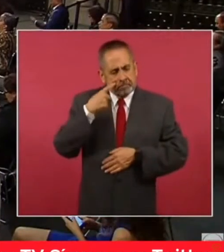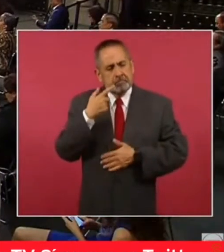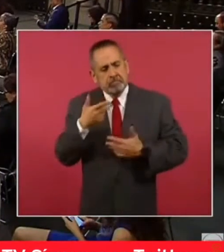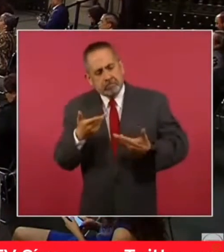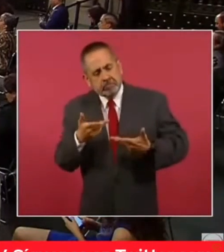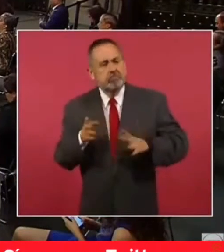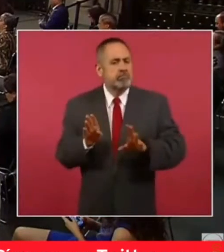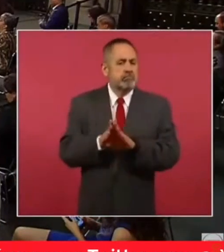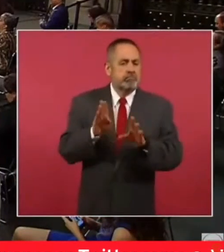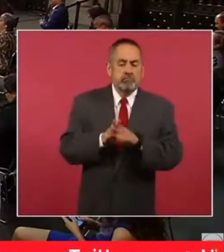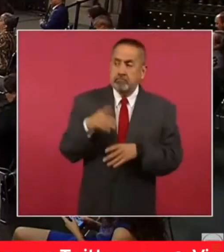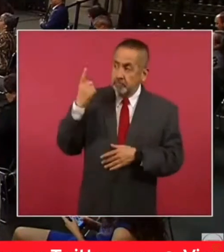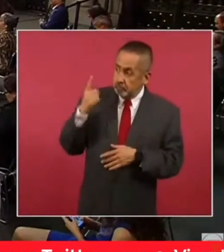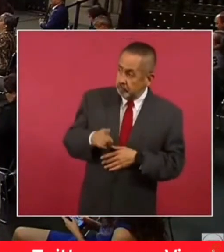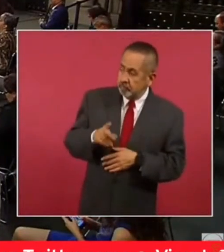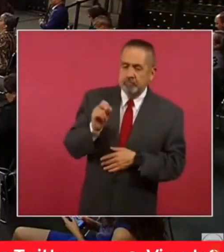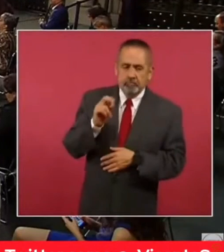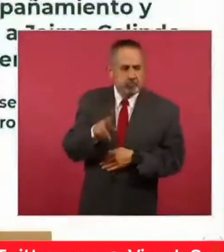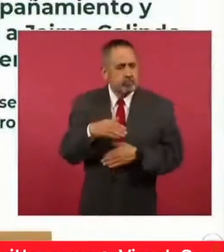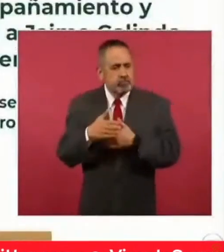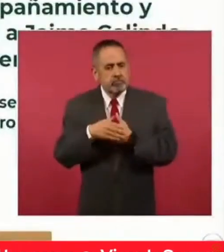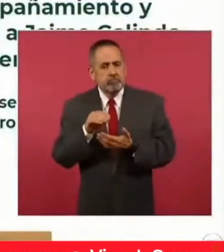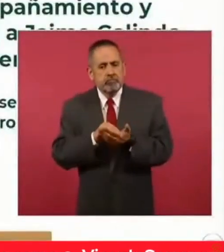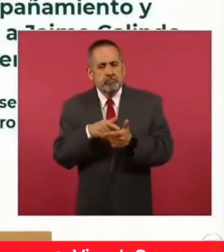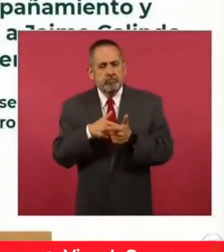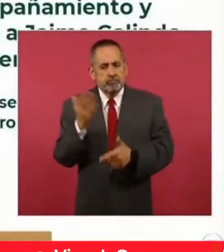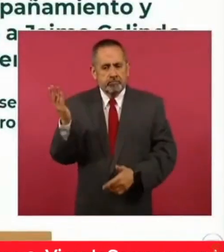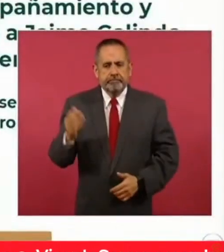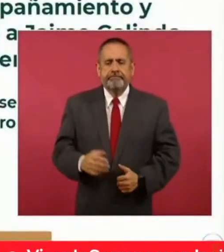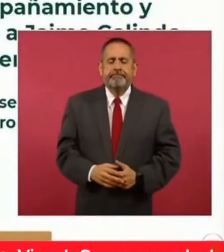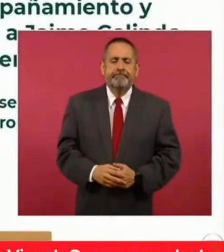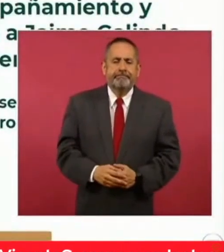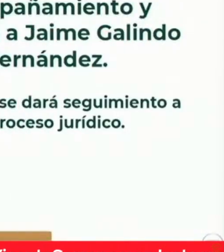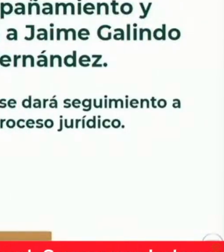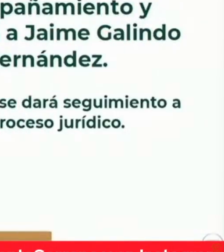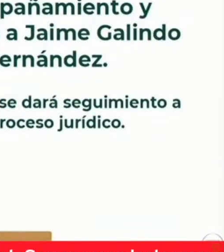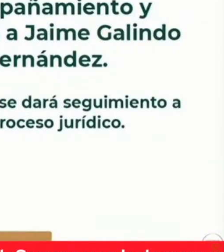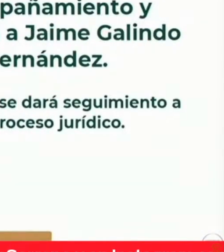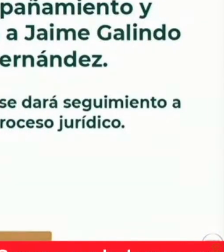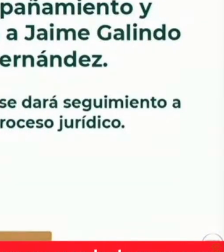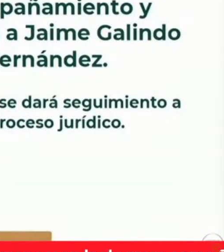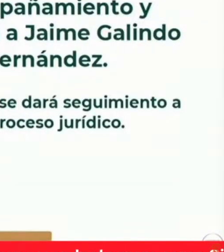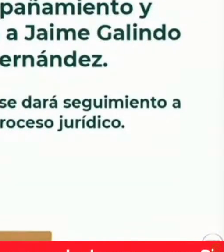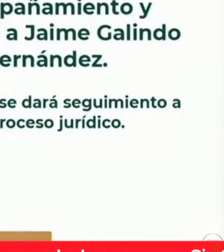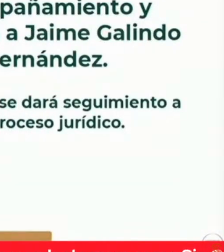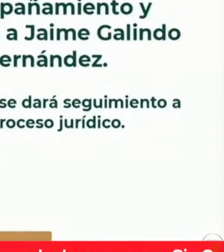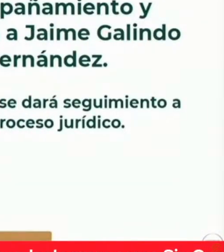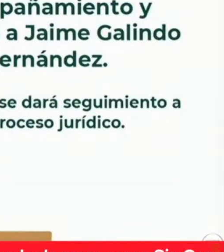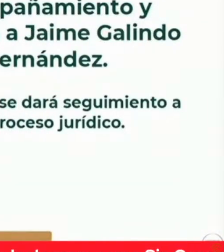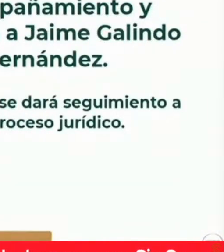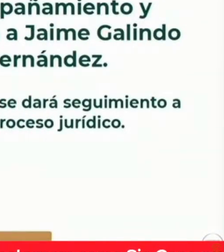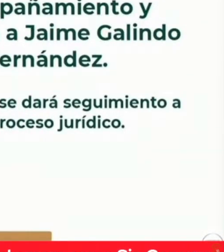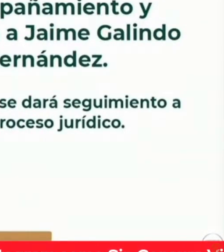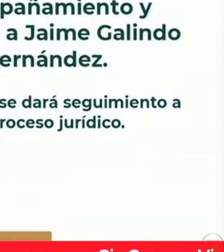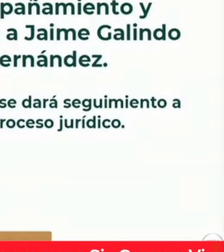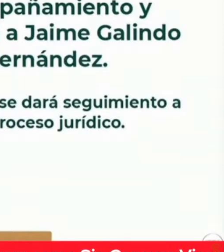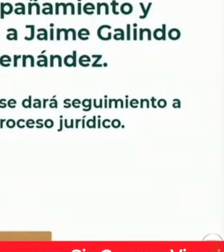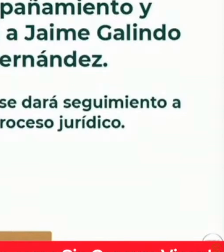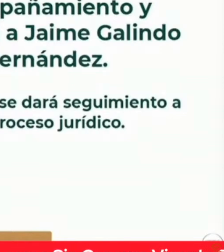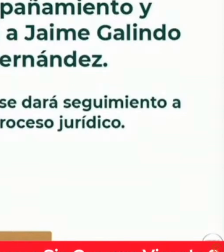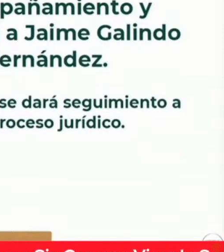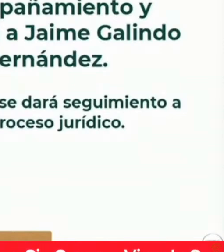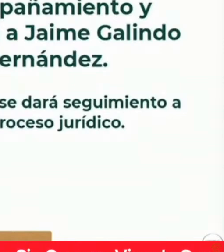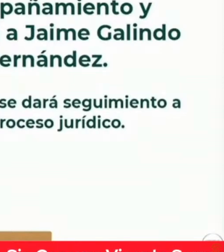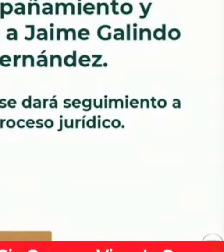de acuerdo su instrucción le continuaremos dando el acompañamiento y la asesoría al a la persona Entonces